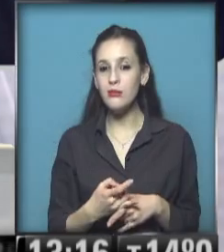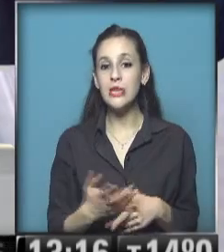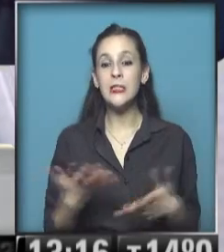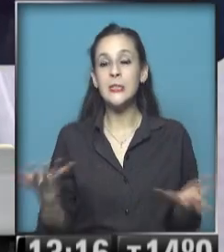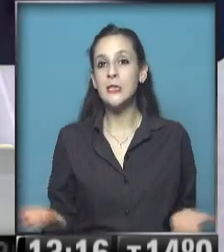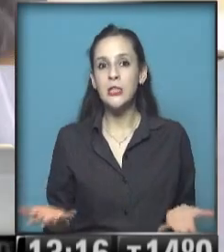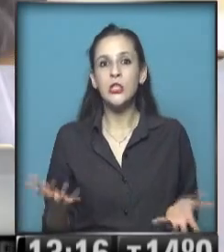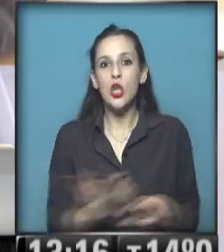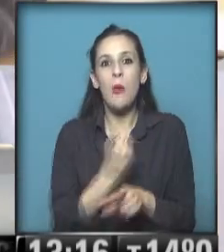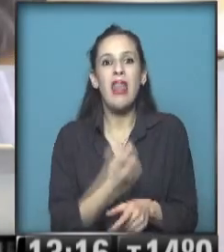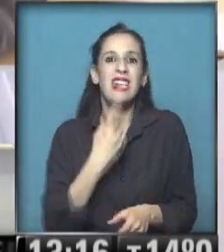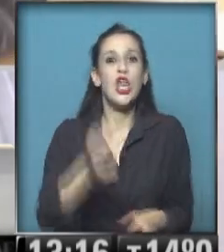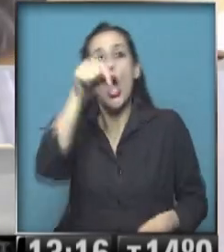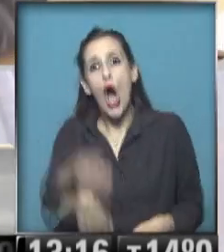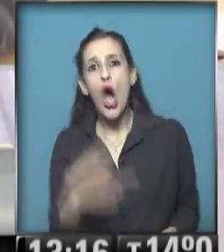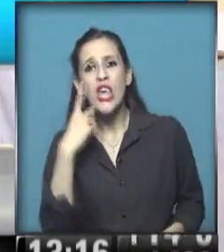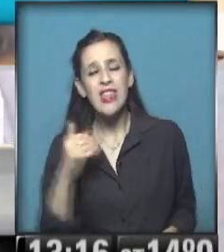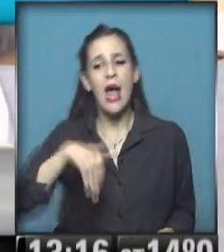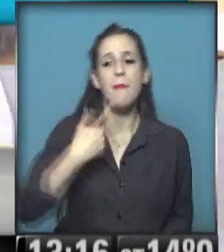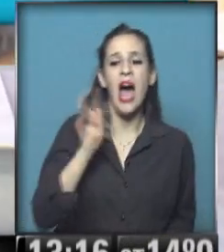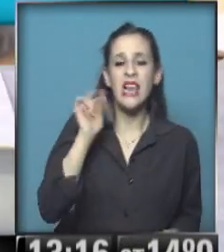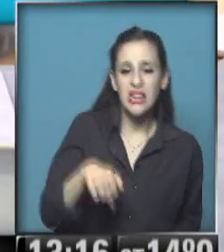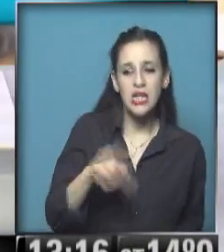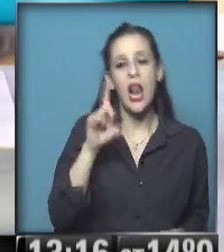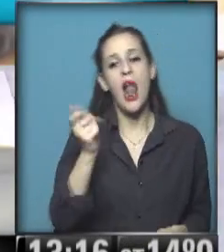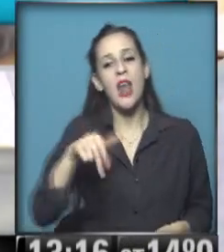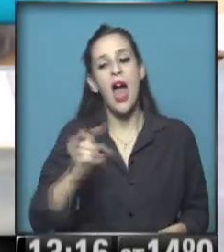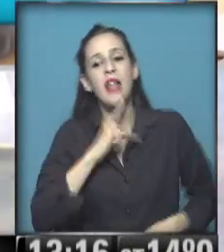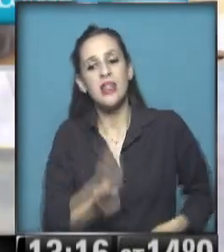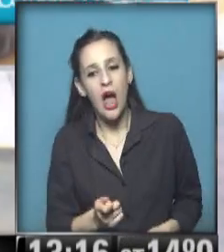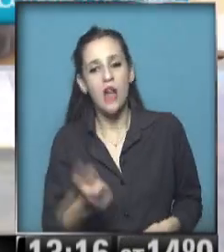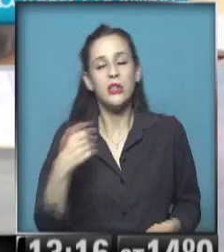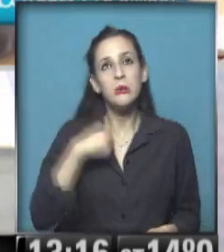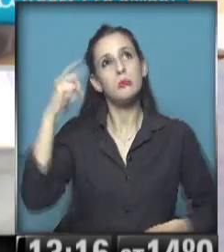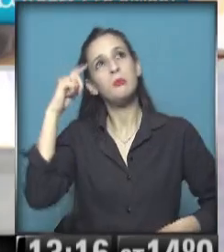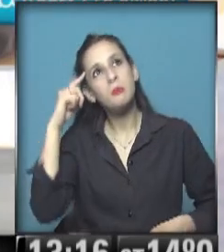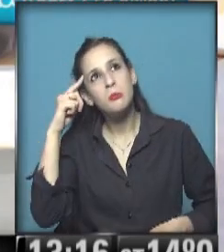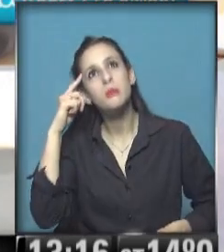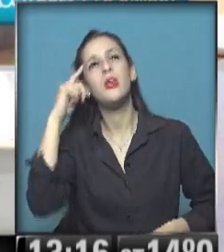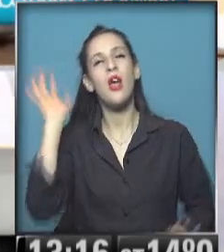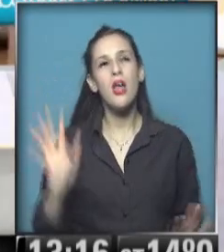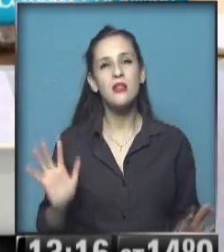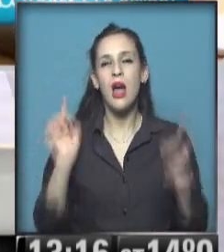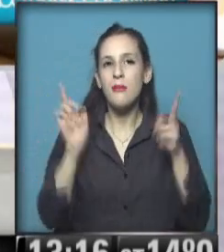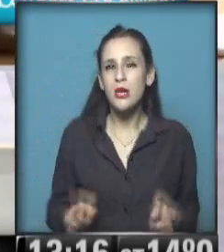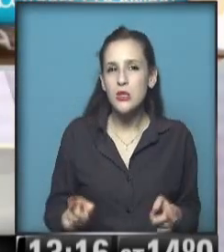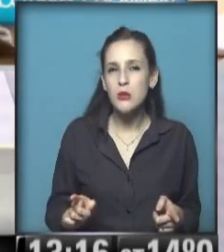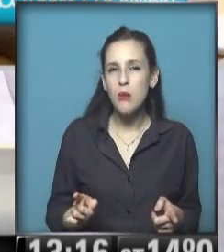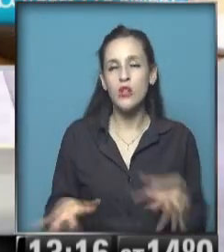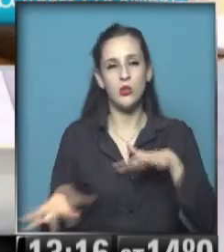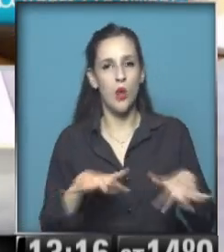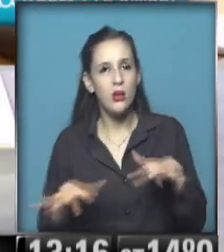diciendo que Martín Lanata hoy soñó despierto que la realidad que me había contado a mí no era tal,